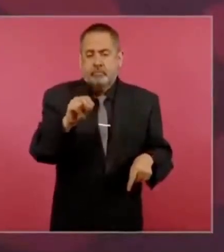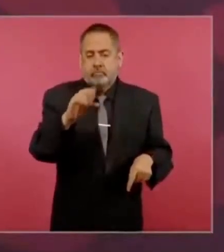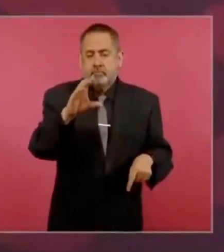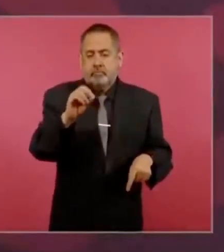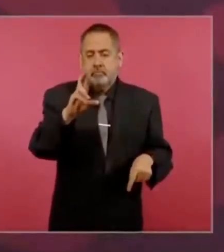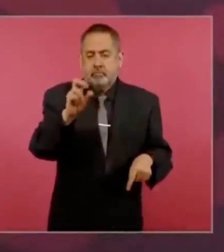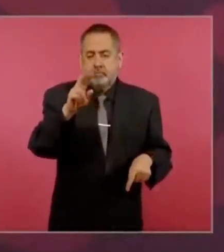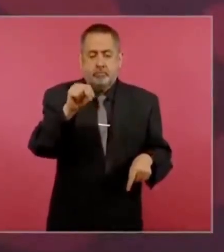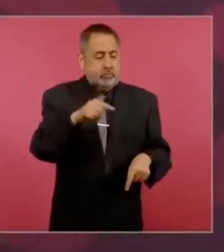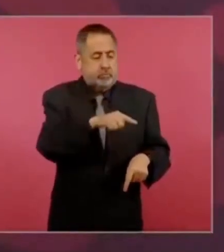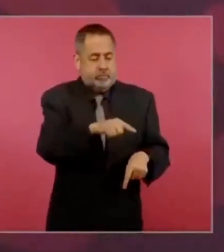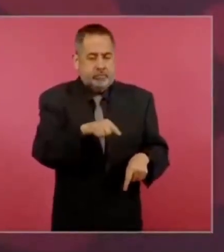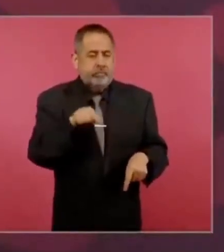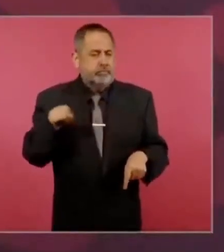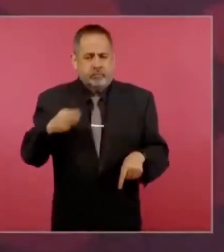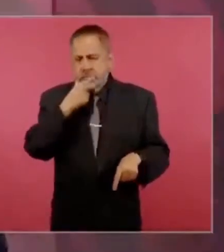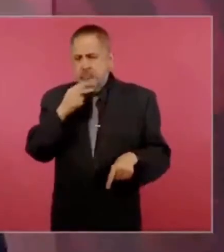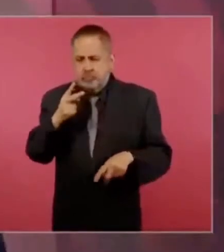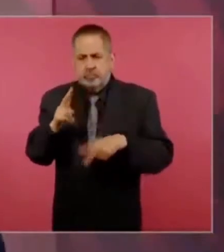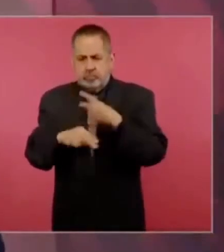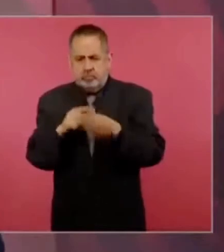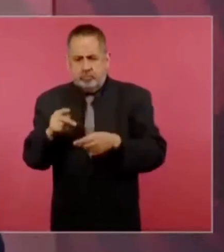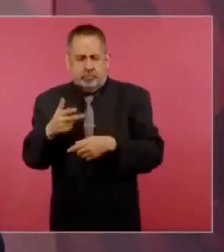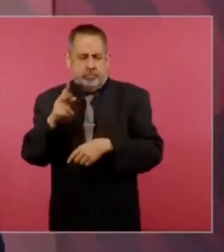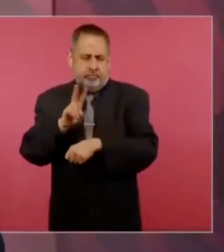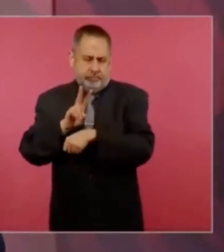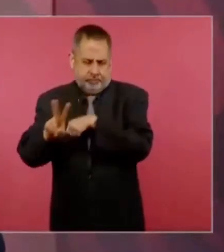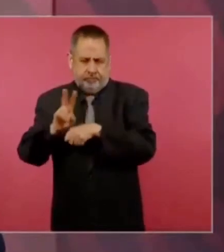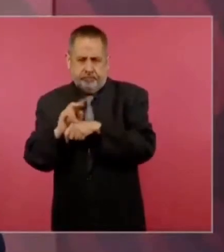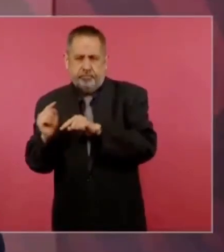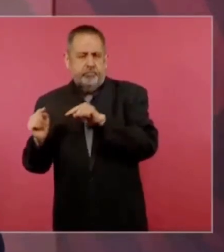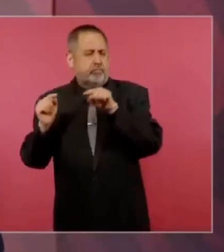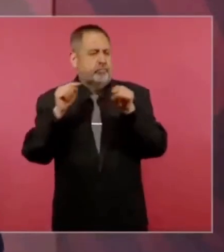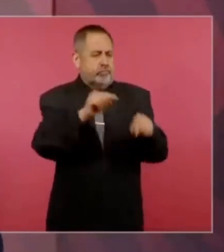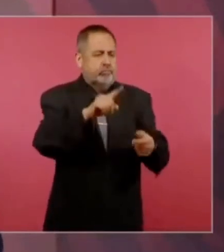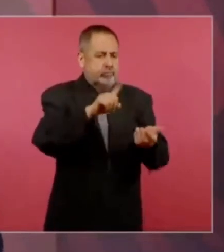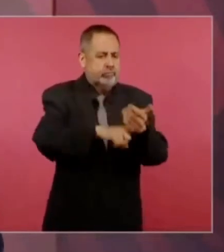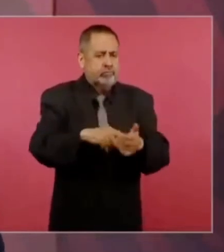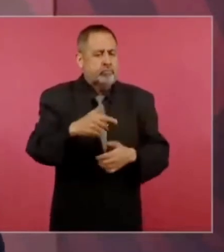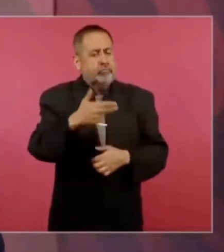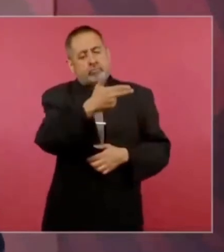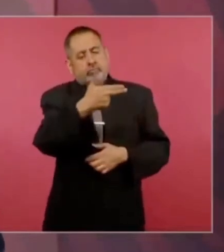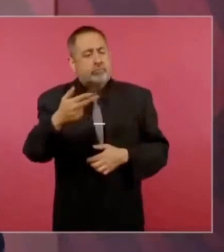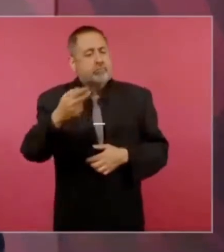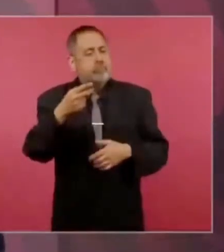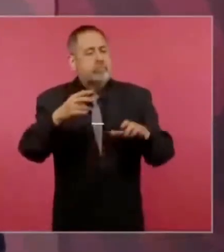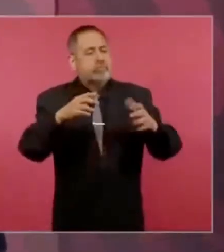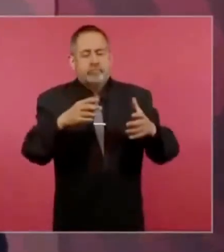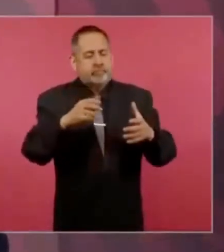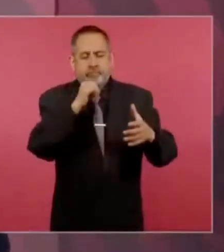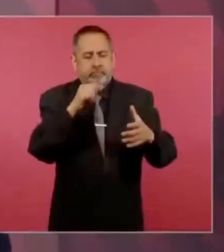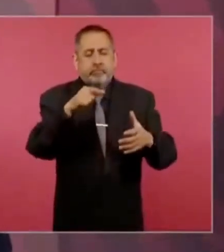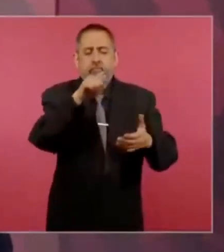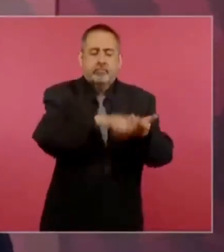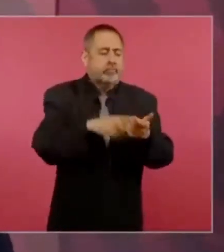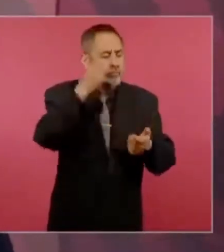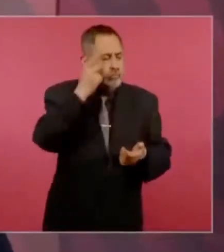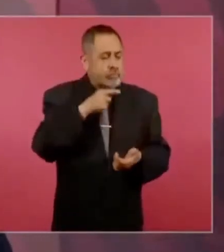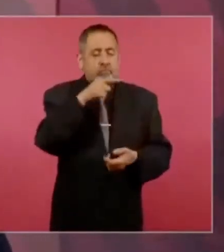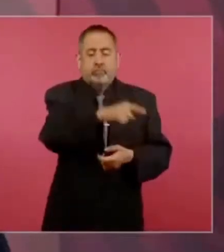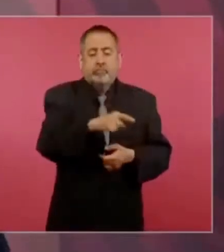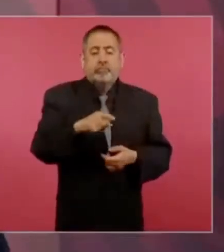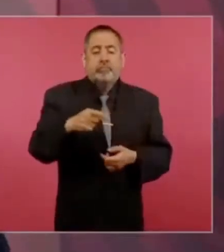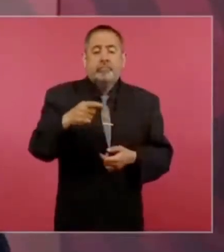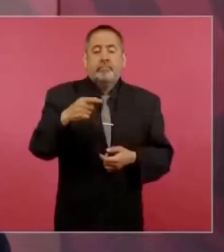y fue hospedado este señor venezolano en la casa de Alejandro Ramírez Magaña, el dueño de